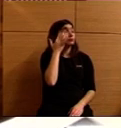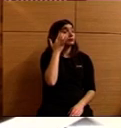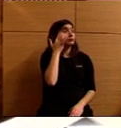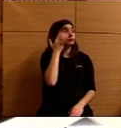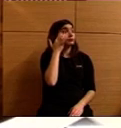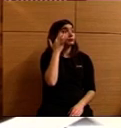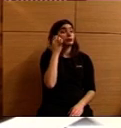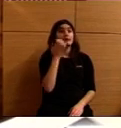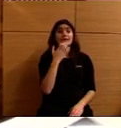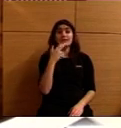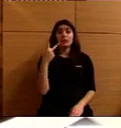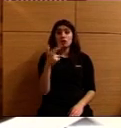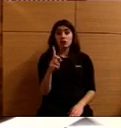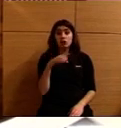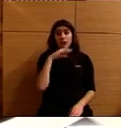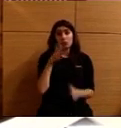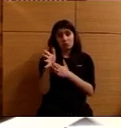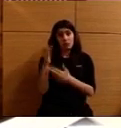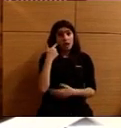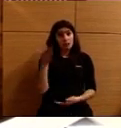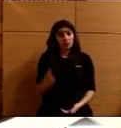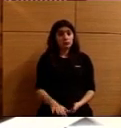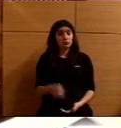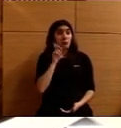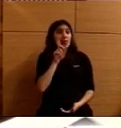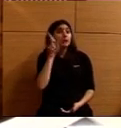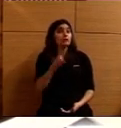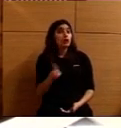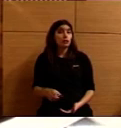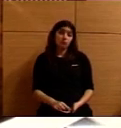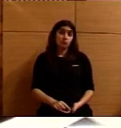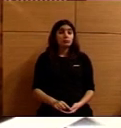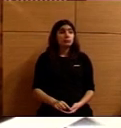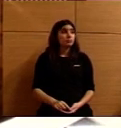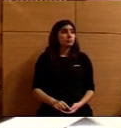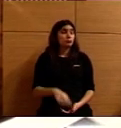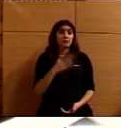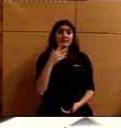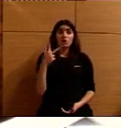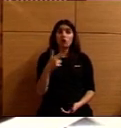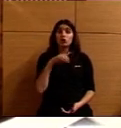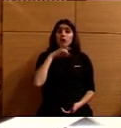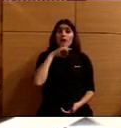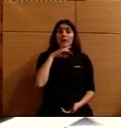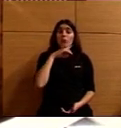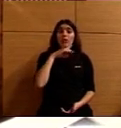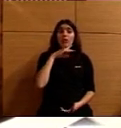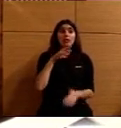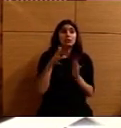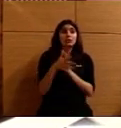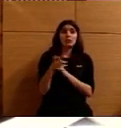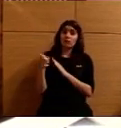Y si no se corta la luz, va y lo explican. Y lo explican. Que si alguien le corta la luz es porque él ha sido